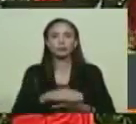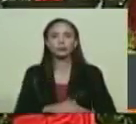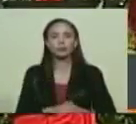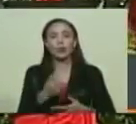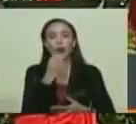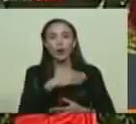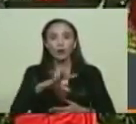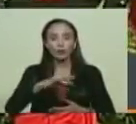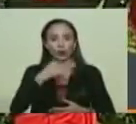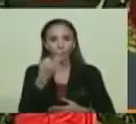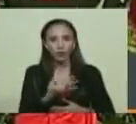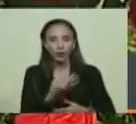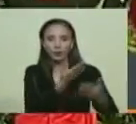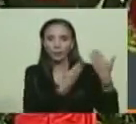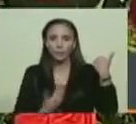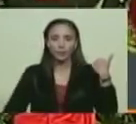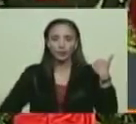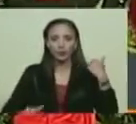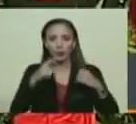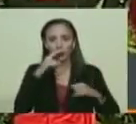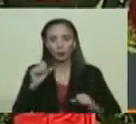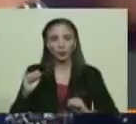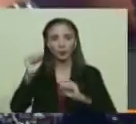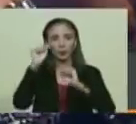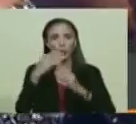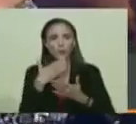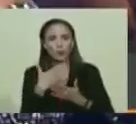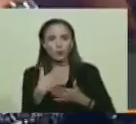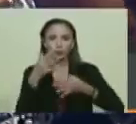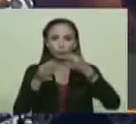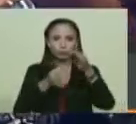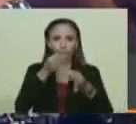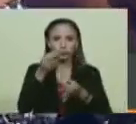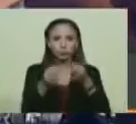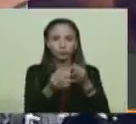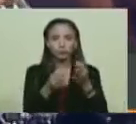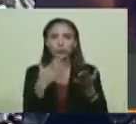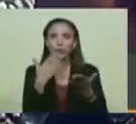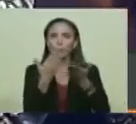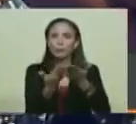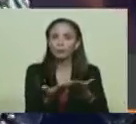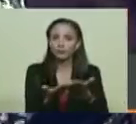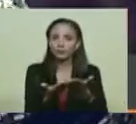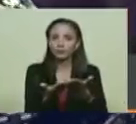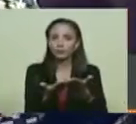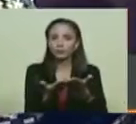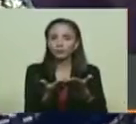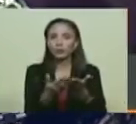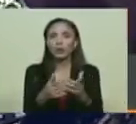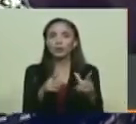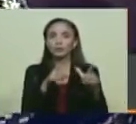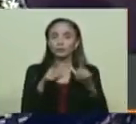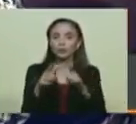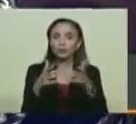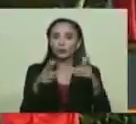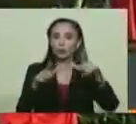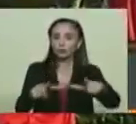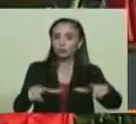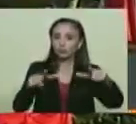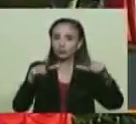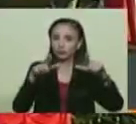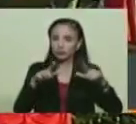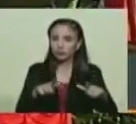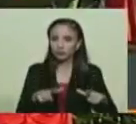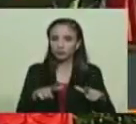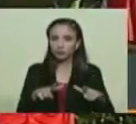Buenas tardes, mi comandante jefe. Permiso para hablar con usted. Adelante. Y solicitar la autorización para